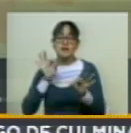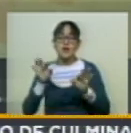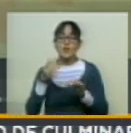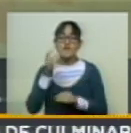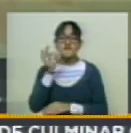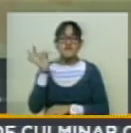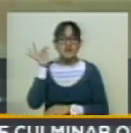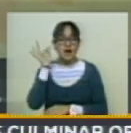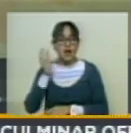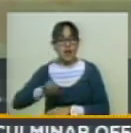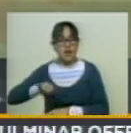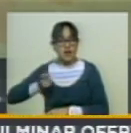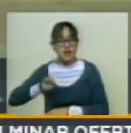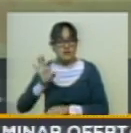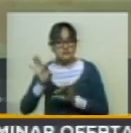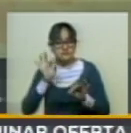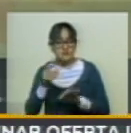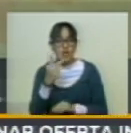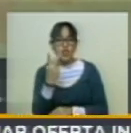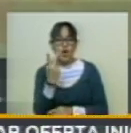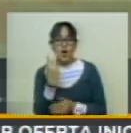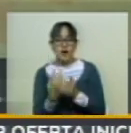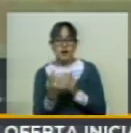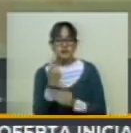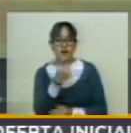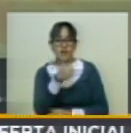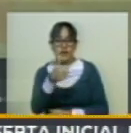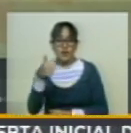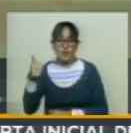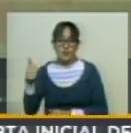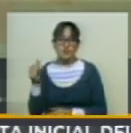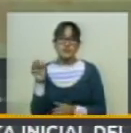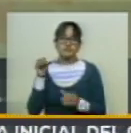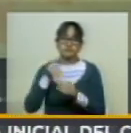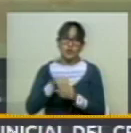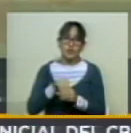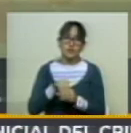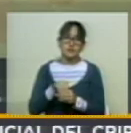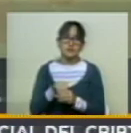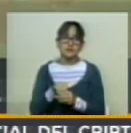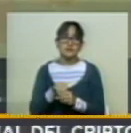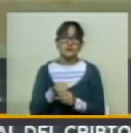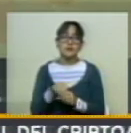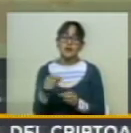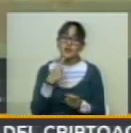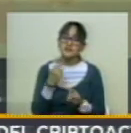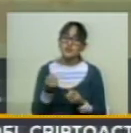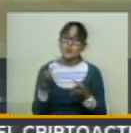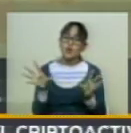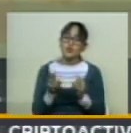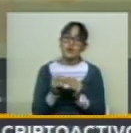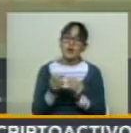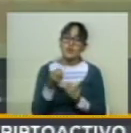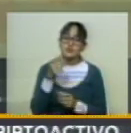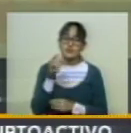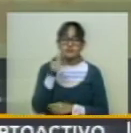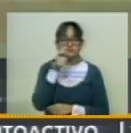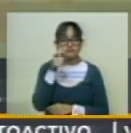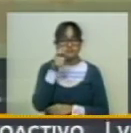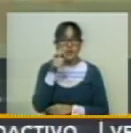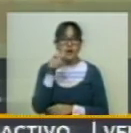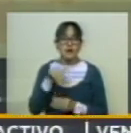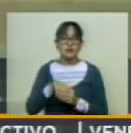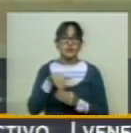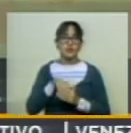electorales, mandan dos fiscales para cada uno de los puntos donde se van, y eso es lo que determina el número total de fiscales electorales. Pero lo